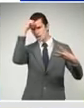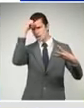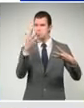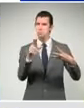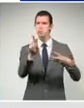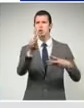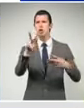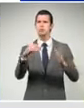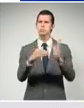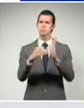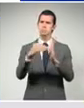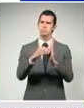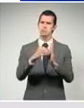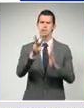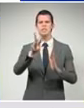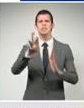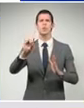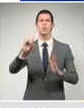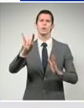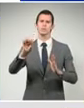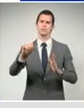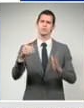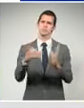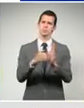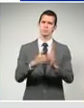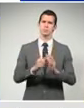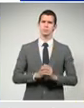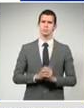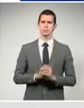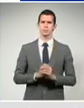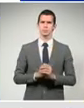12.390.000, Francia con